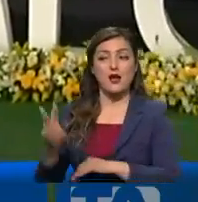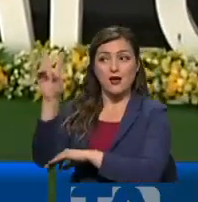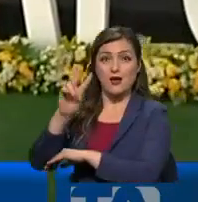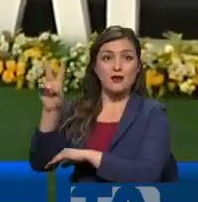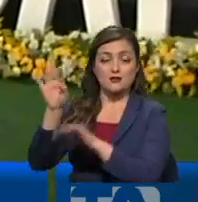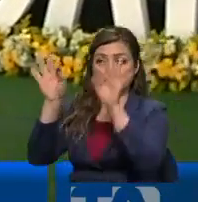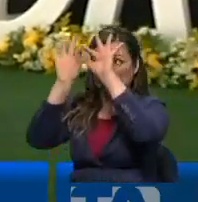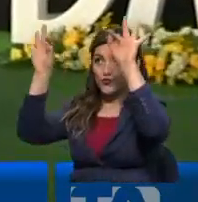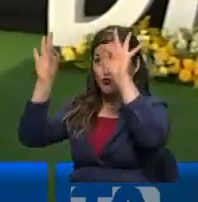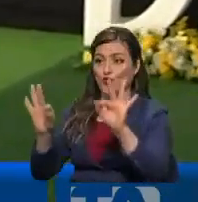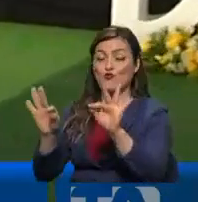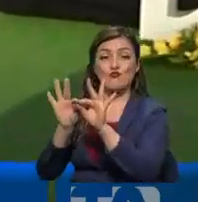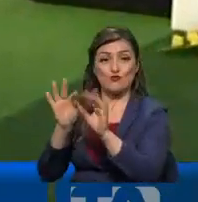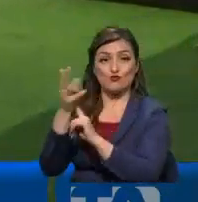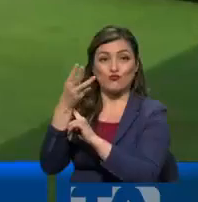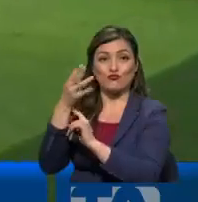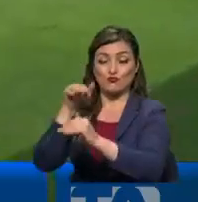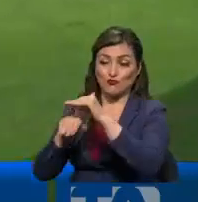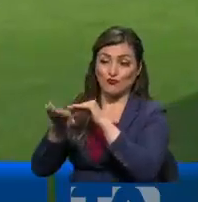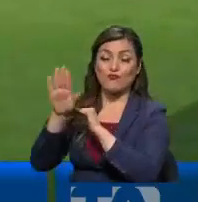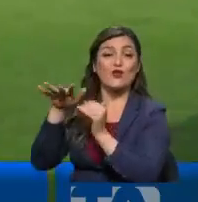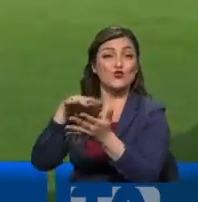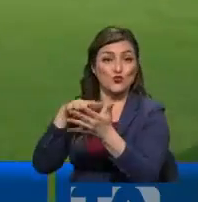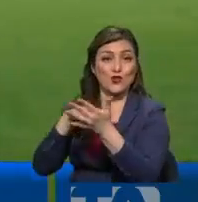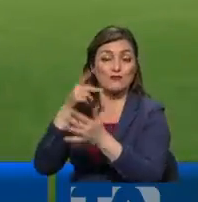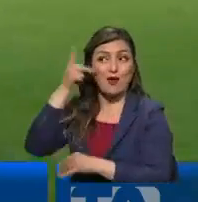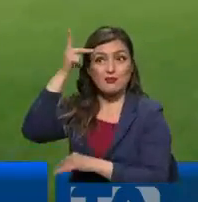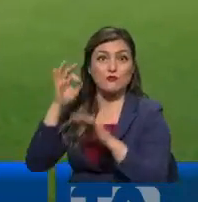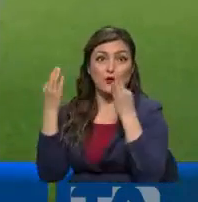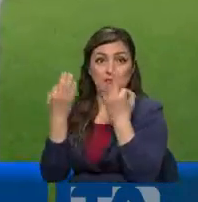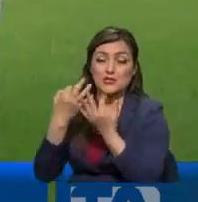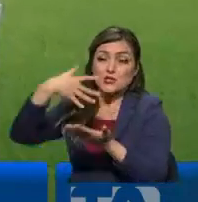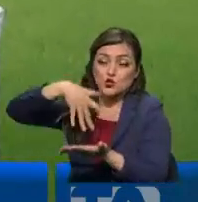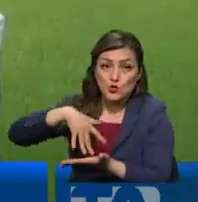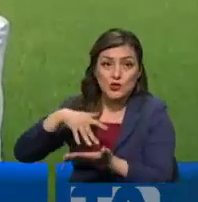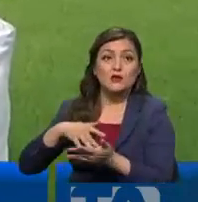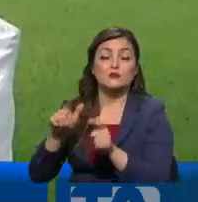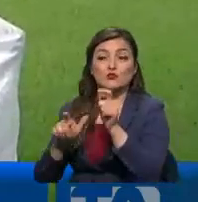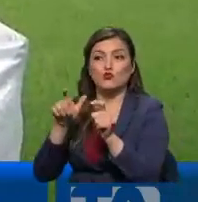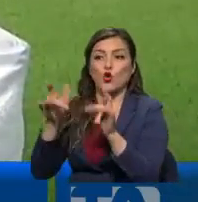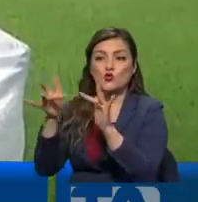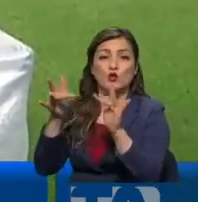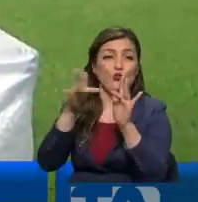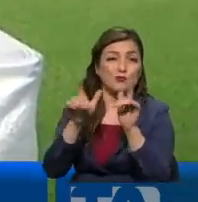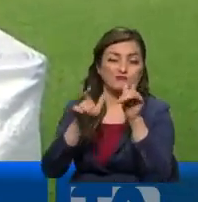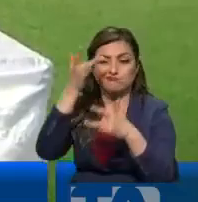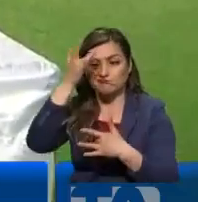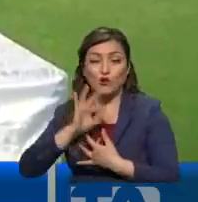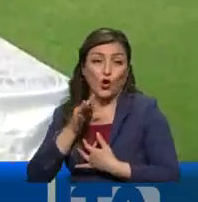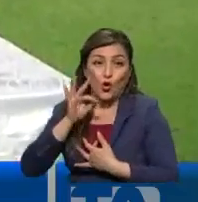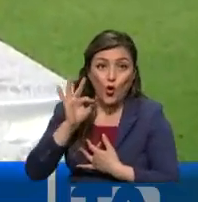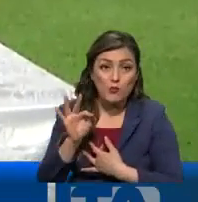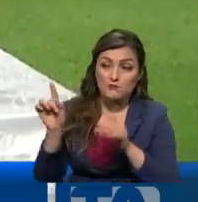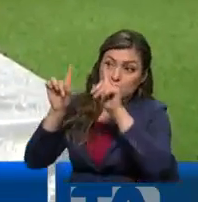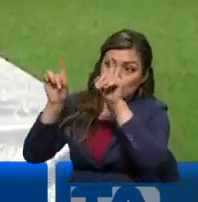enviamos un formulario virtual en el cual se llenó si los padres de familia, estudiantes o personal ha tenido contacto con alguna persona